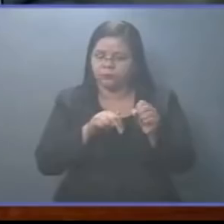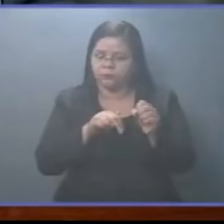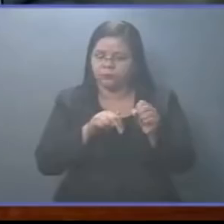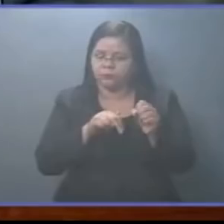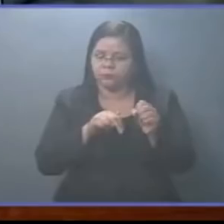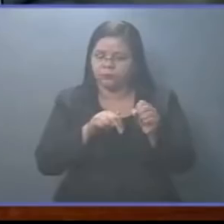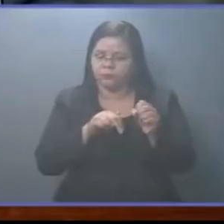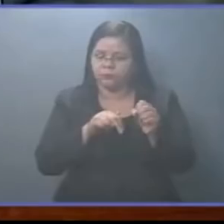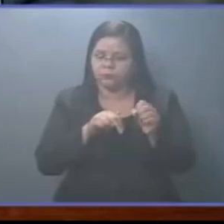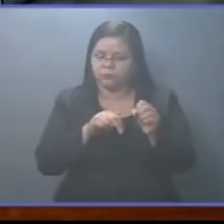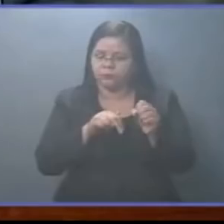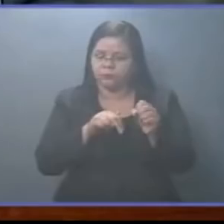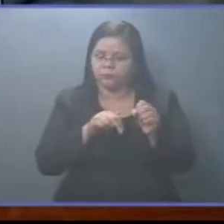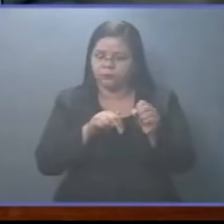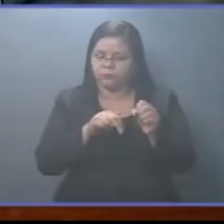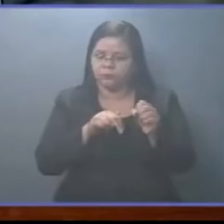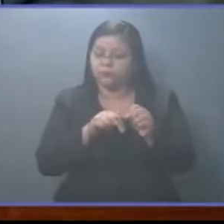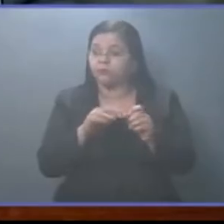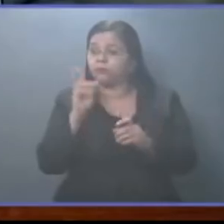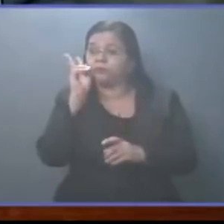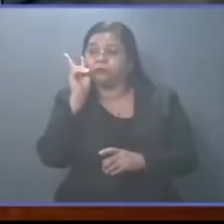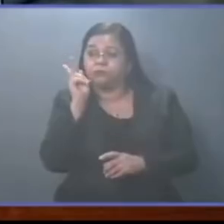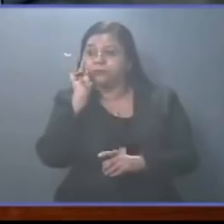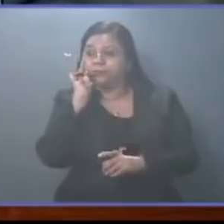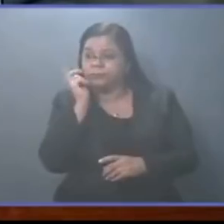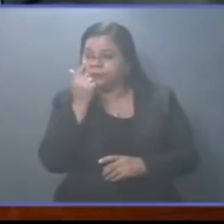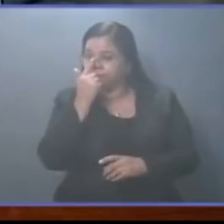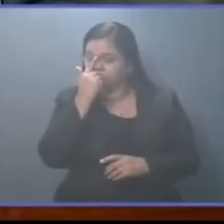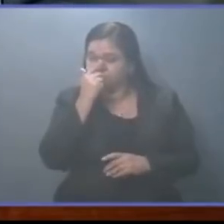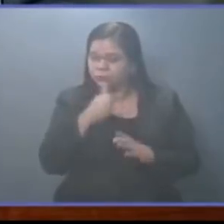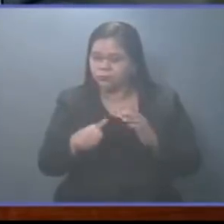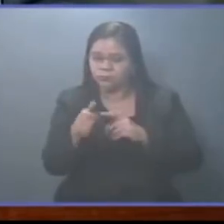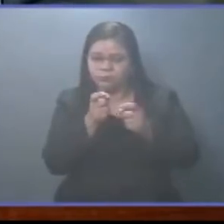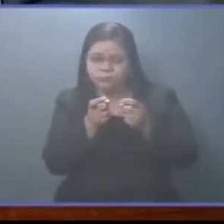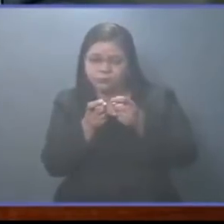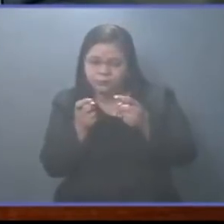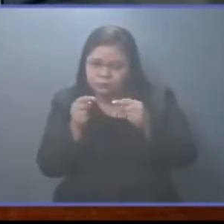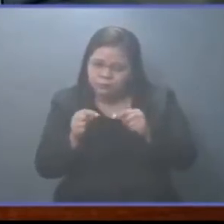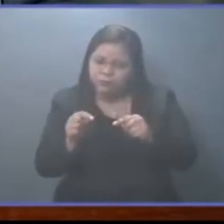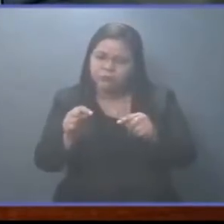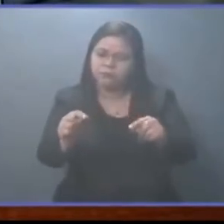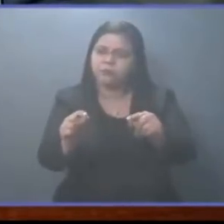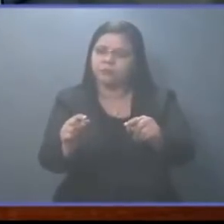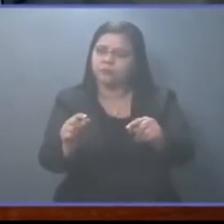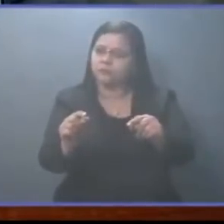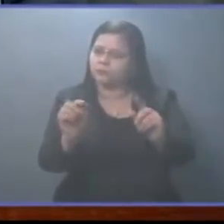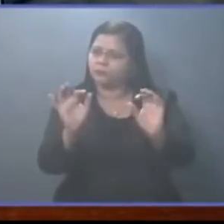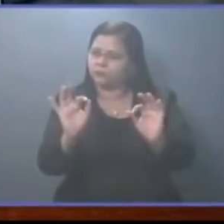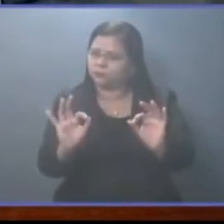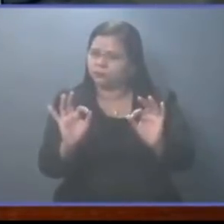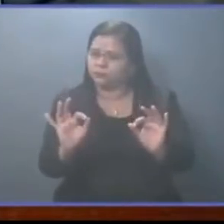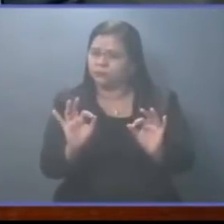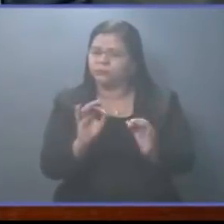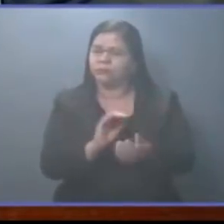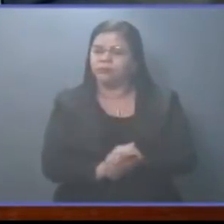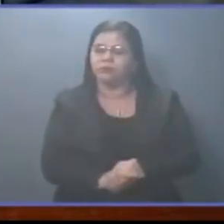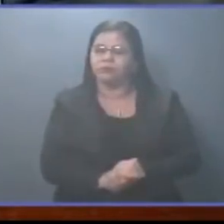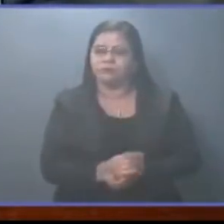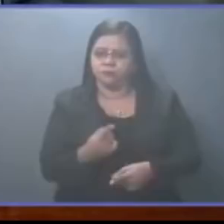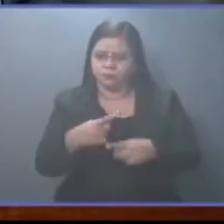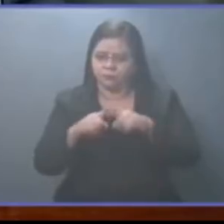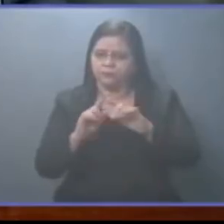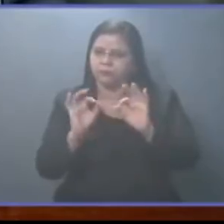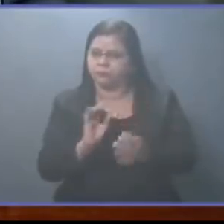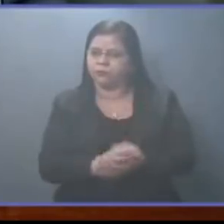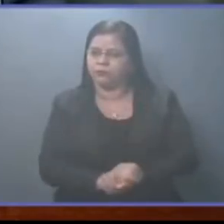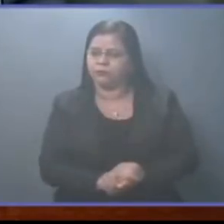existido cuanto más hubieran ahorrado la administración sigue de alguna manera terminó con buenos números positivos